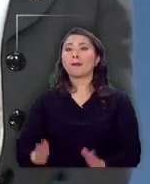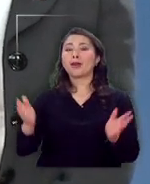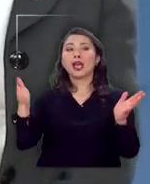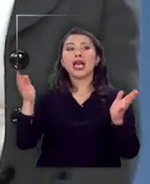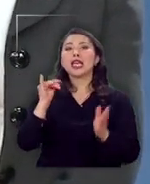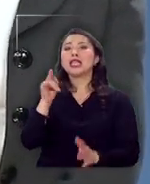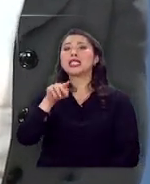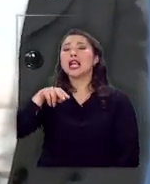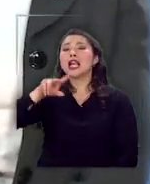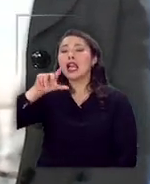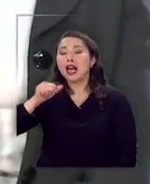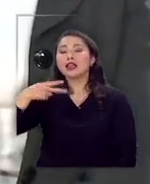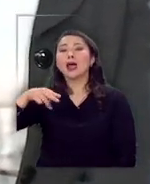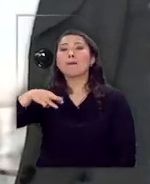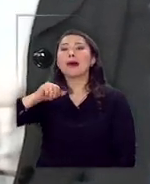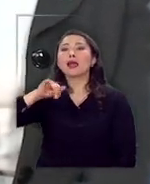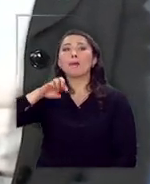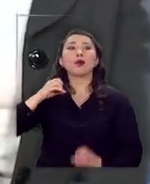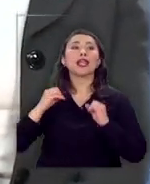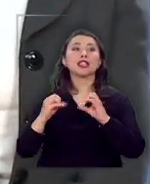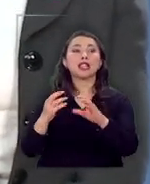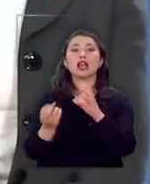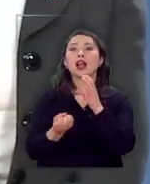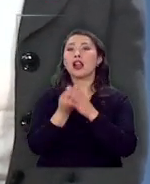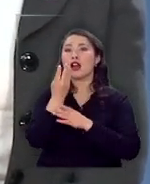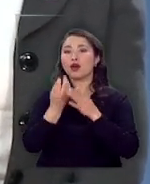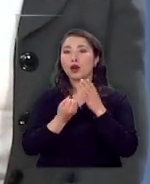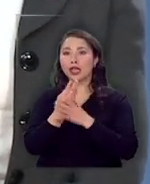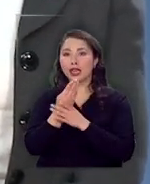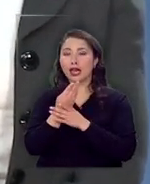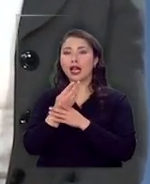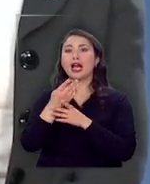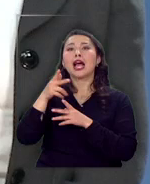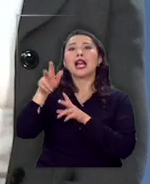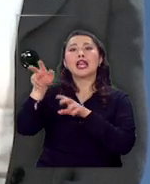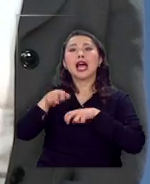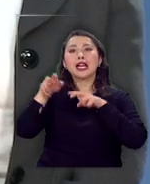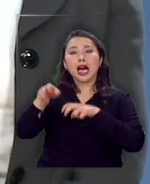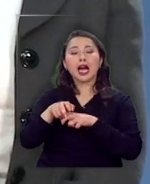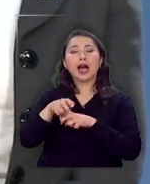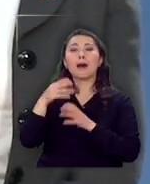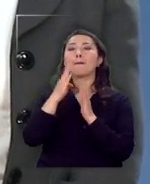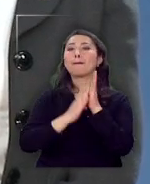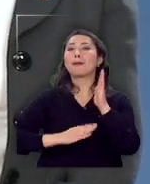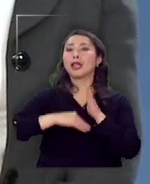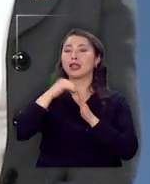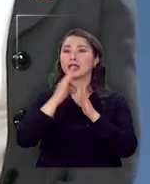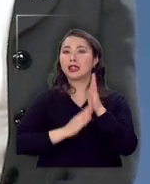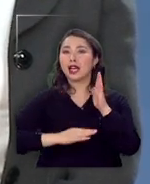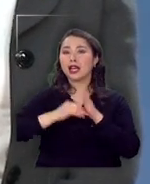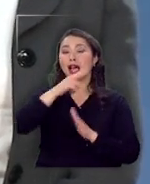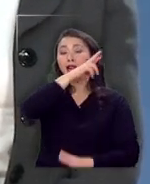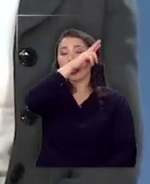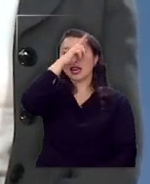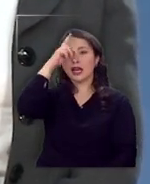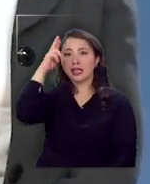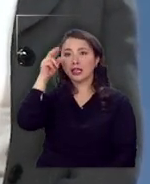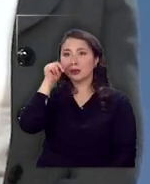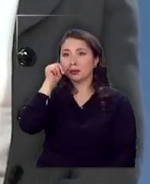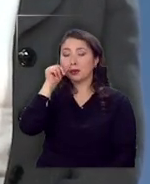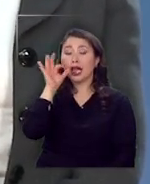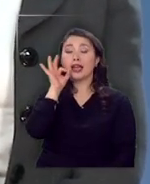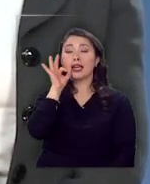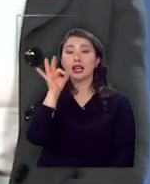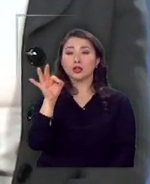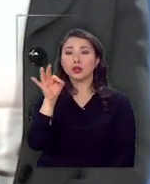la cisterna la florida la granja la pintana la reina las